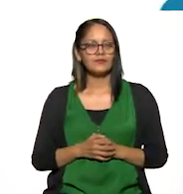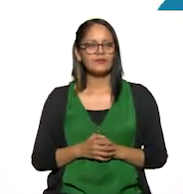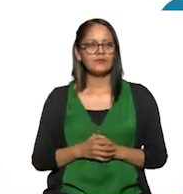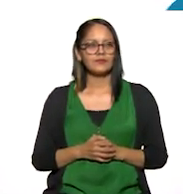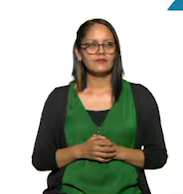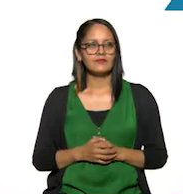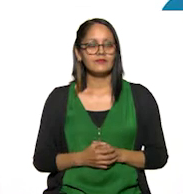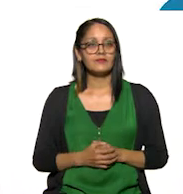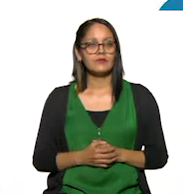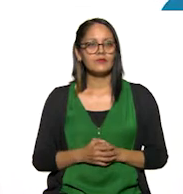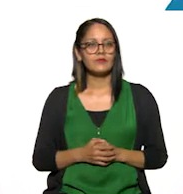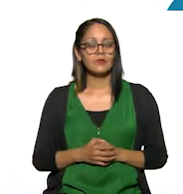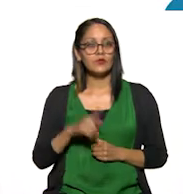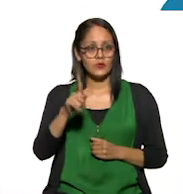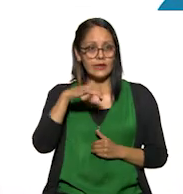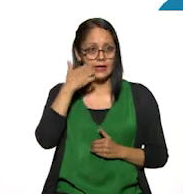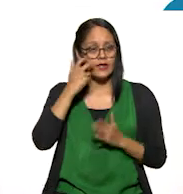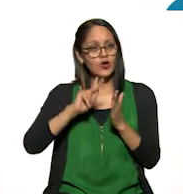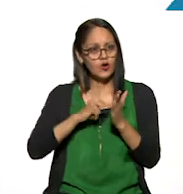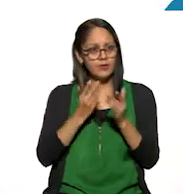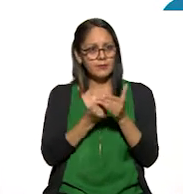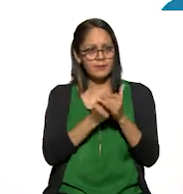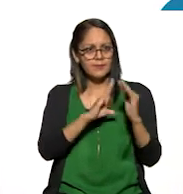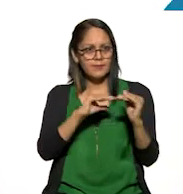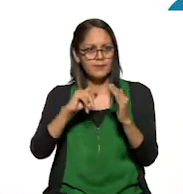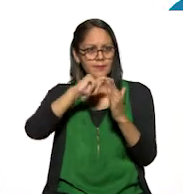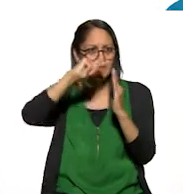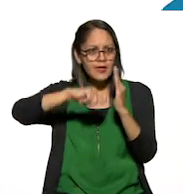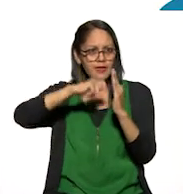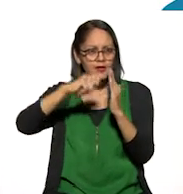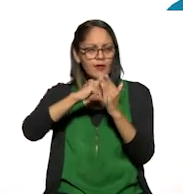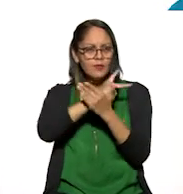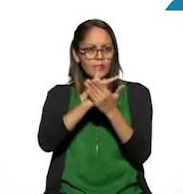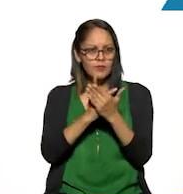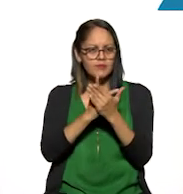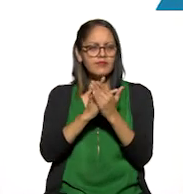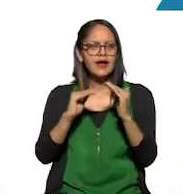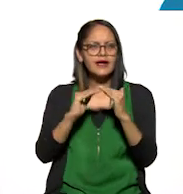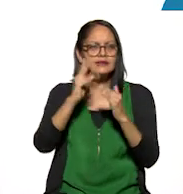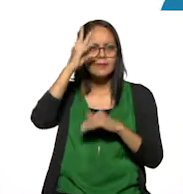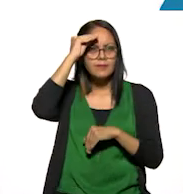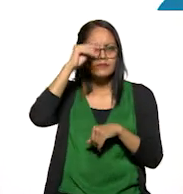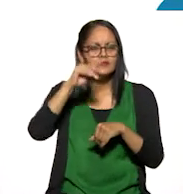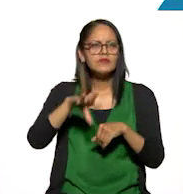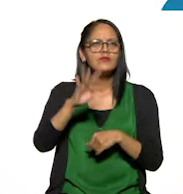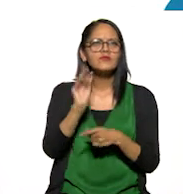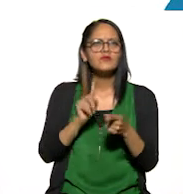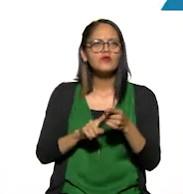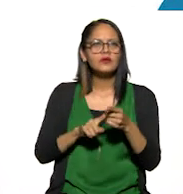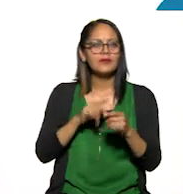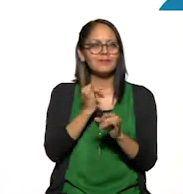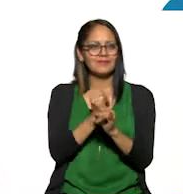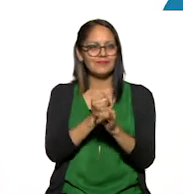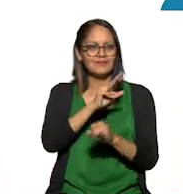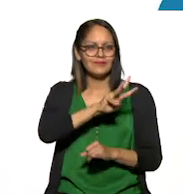conalitech.cep.gob.mx. Si quieres volver a ver los programas de Aprende en Casa, los puedes encontrar en la siguiente liga: